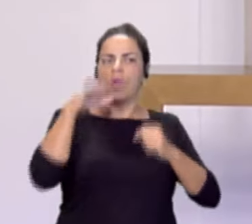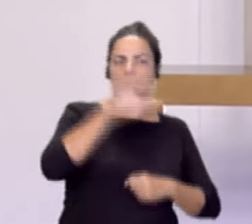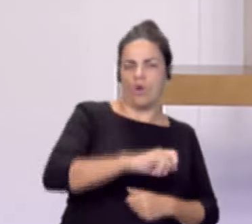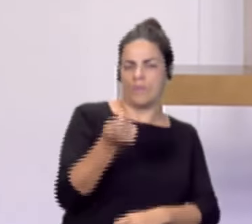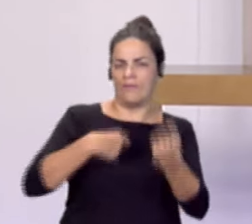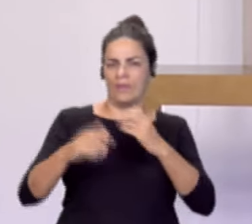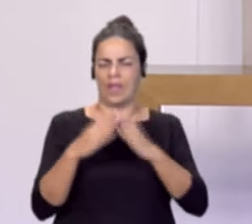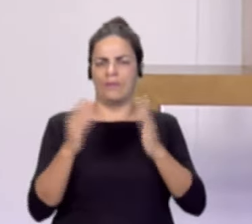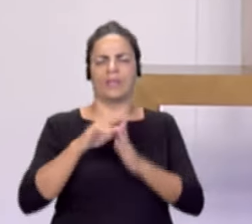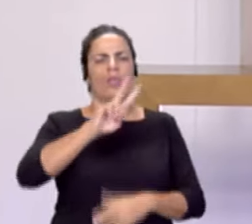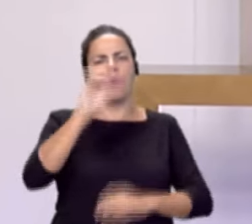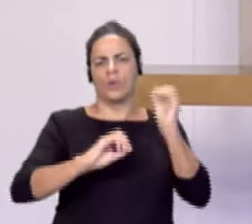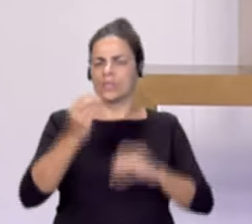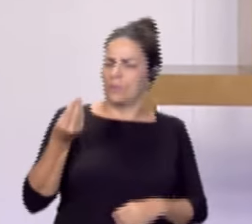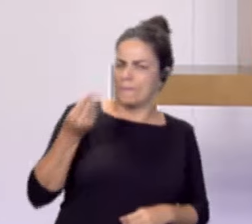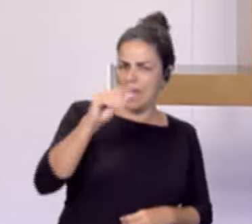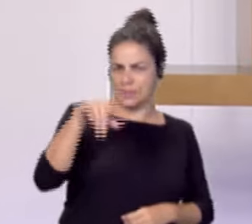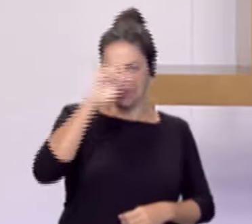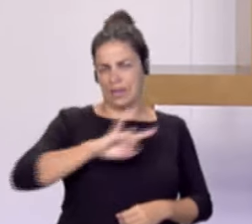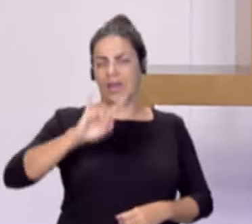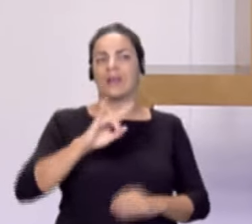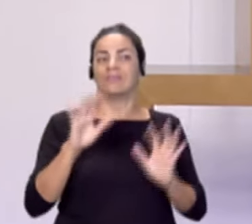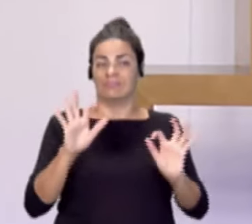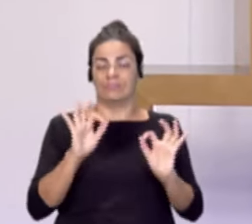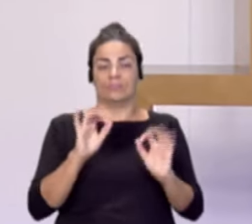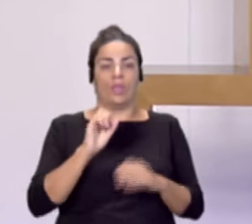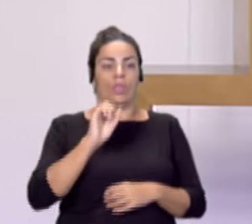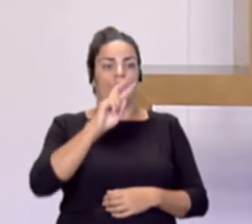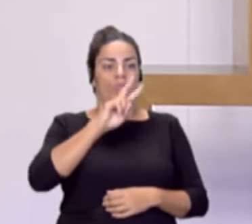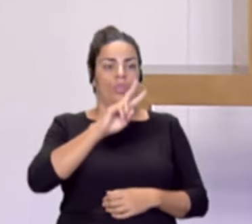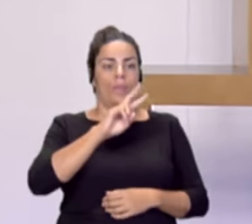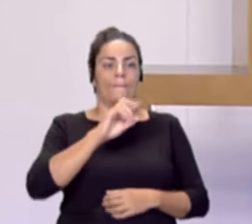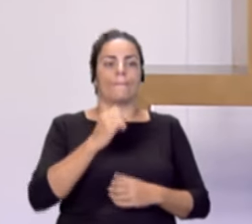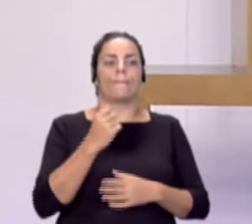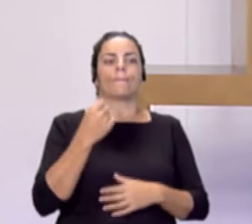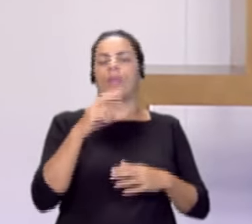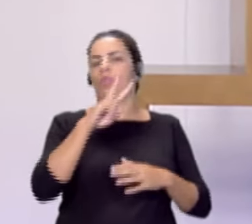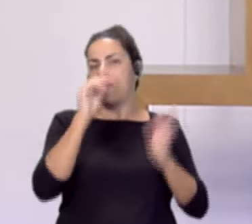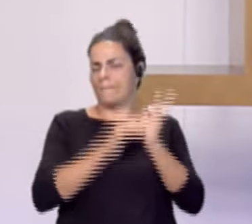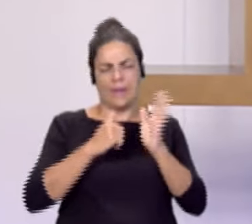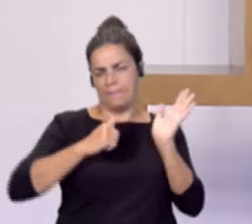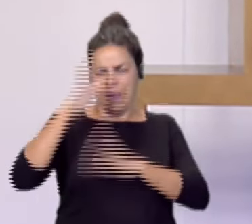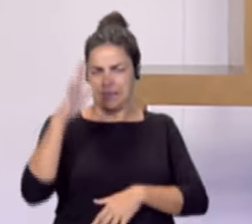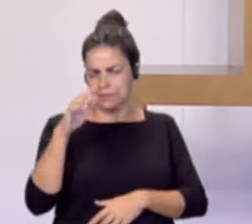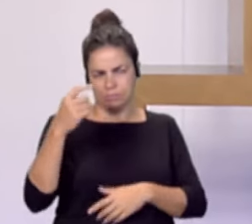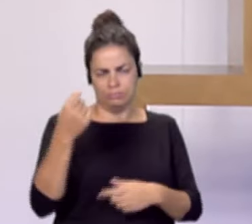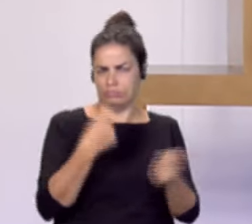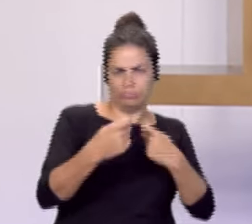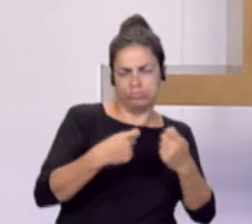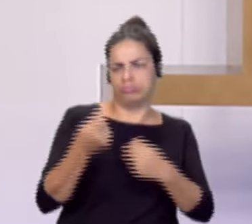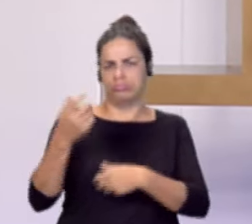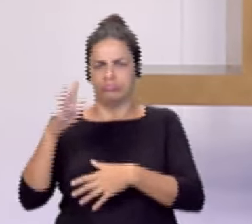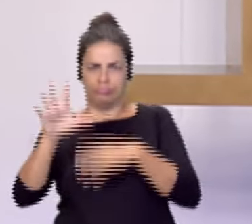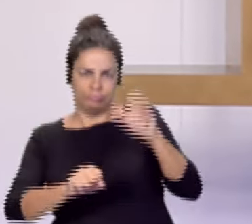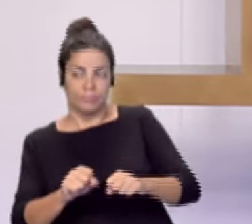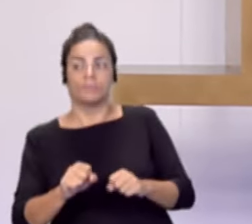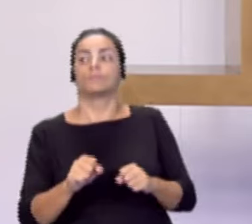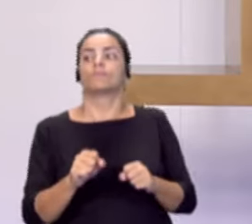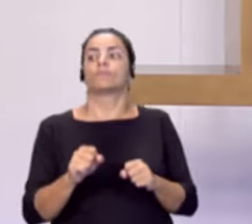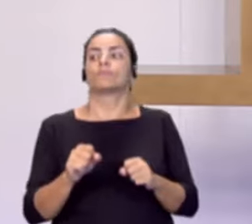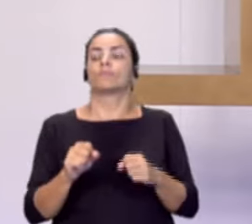registraron 2.057 operaciones, según el Instituto Nacional de Estadística. Y todo pese a los problemas para acceder a la vivienda